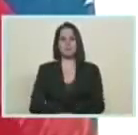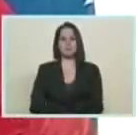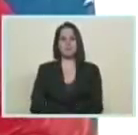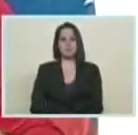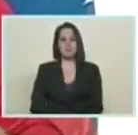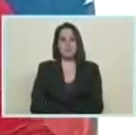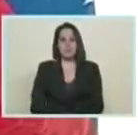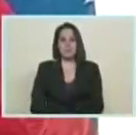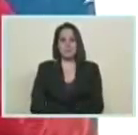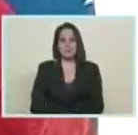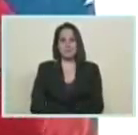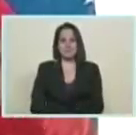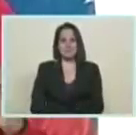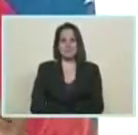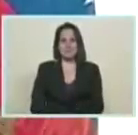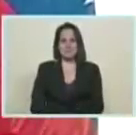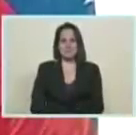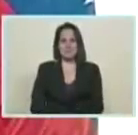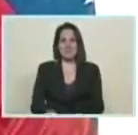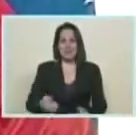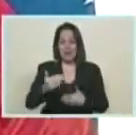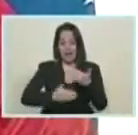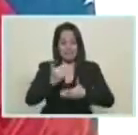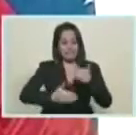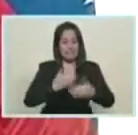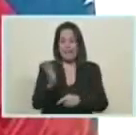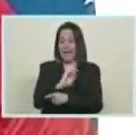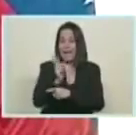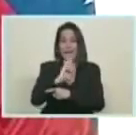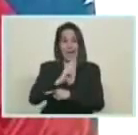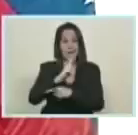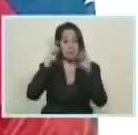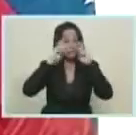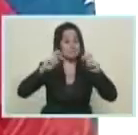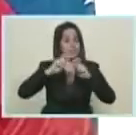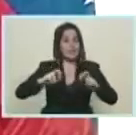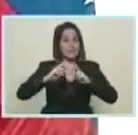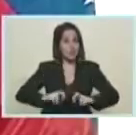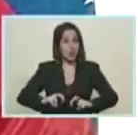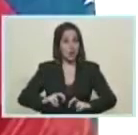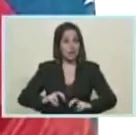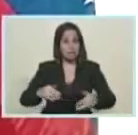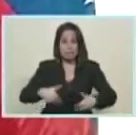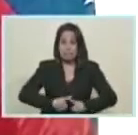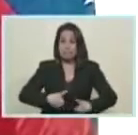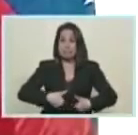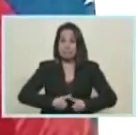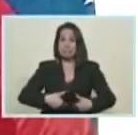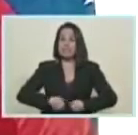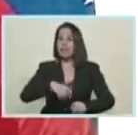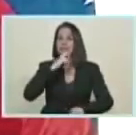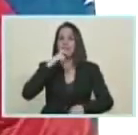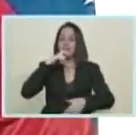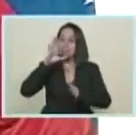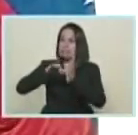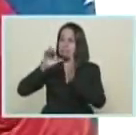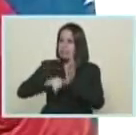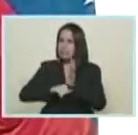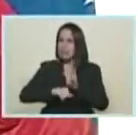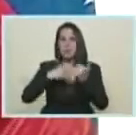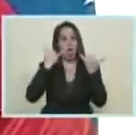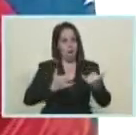Y bueno, va adelantando aceleradamente las investigaciones. La lucha contra la corrupción hoy